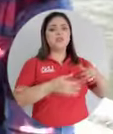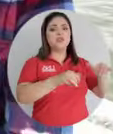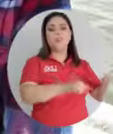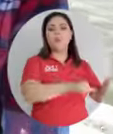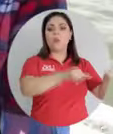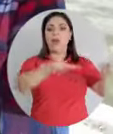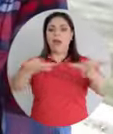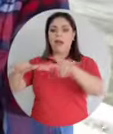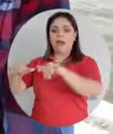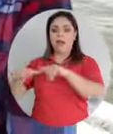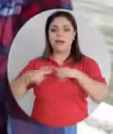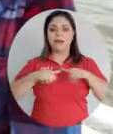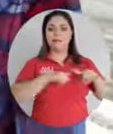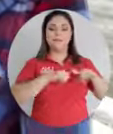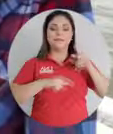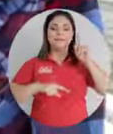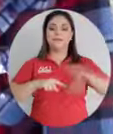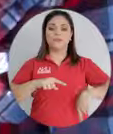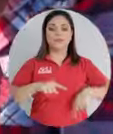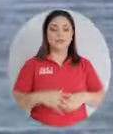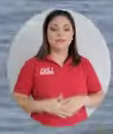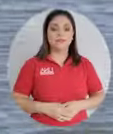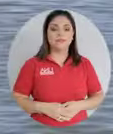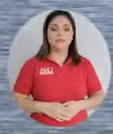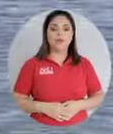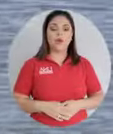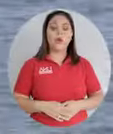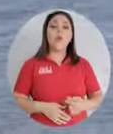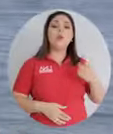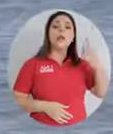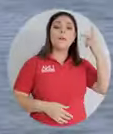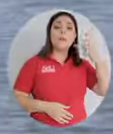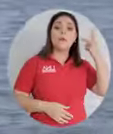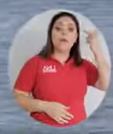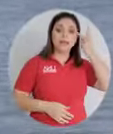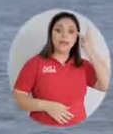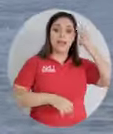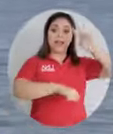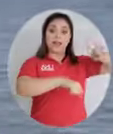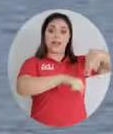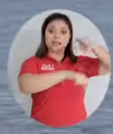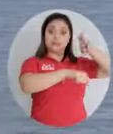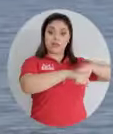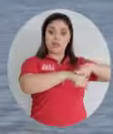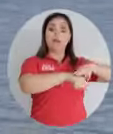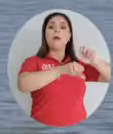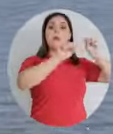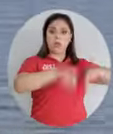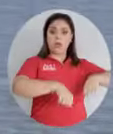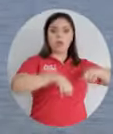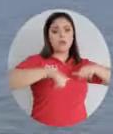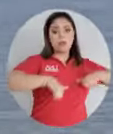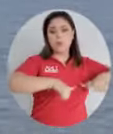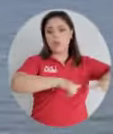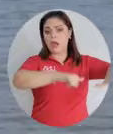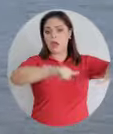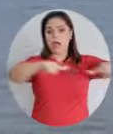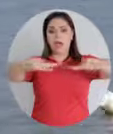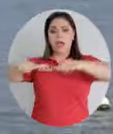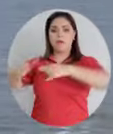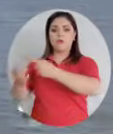central funciona para todas las regiones o una política de transformación productiva a nivel nacional se